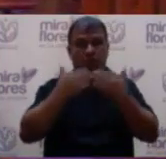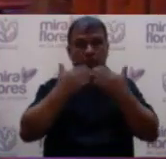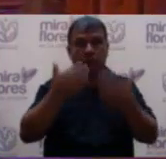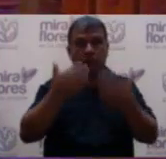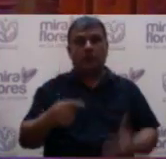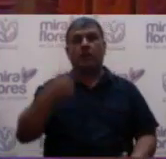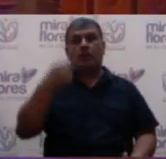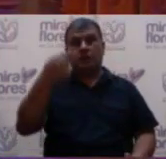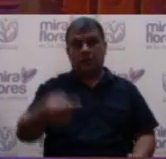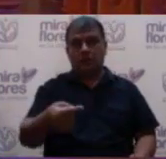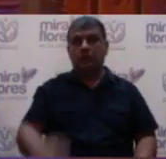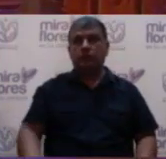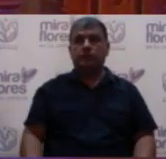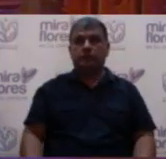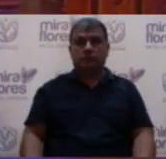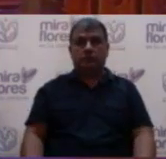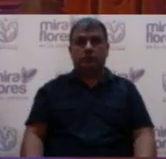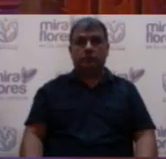gracias. Vamos al siguiente punto.